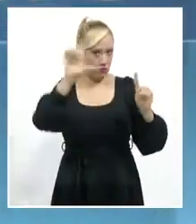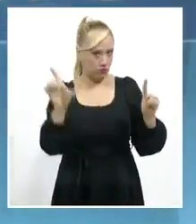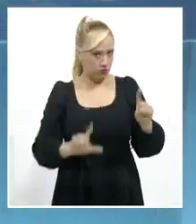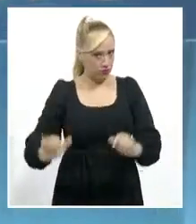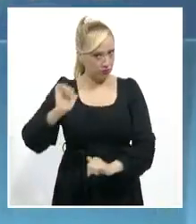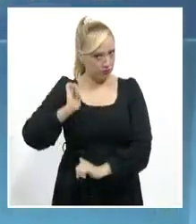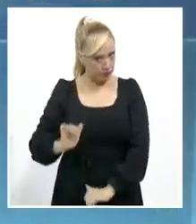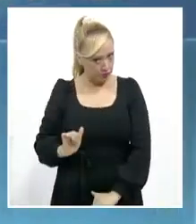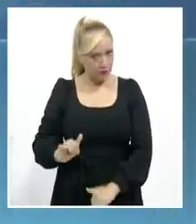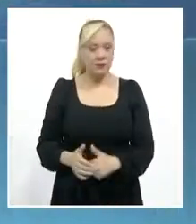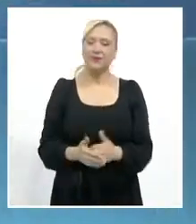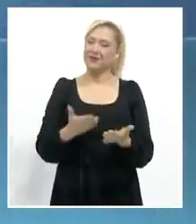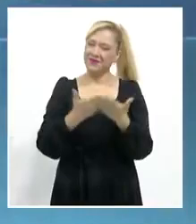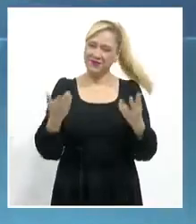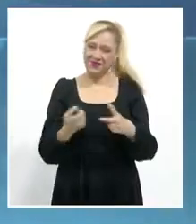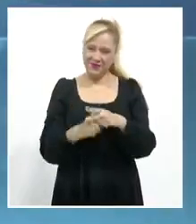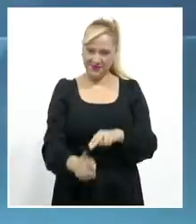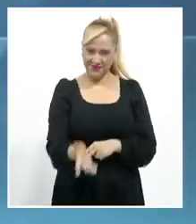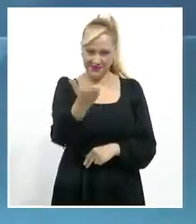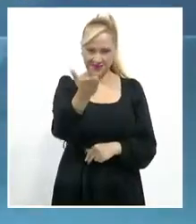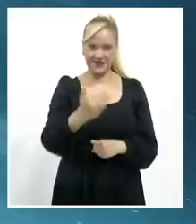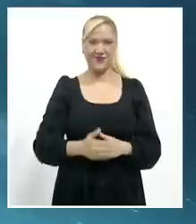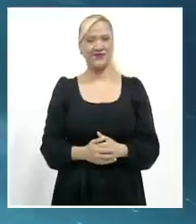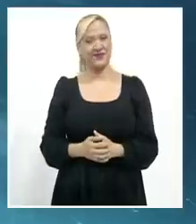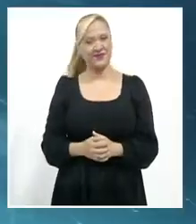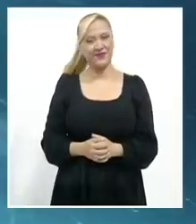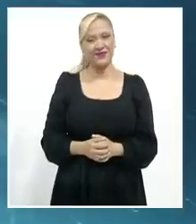de la Federación. Comenzamos.